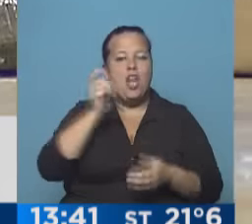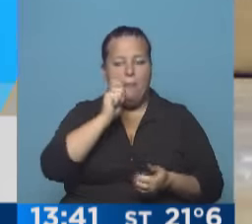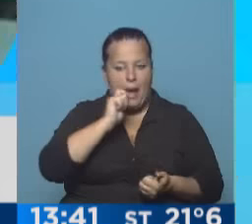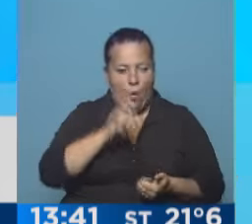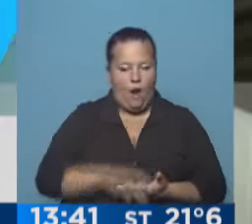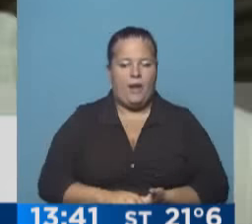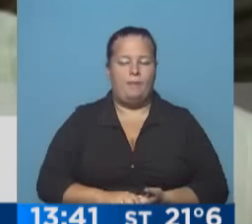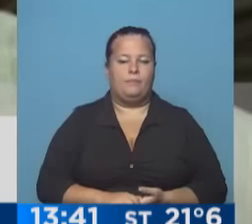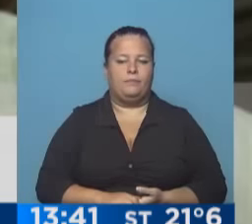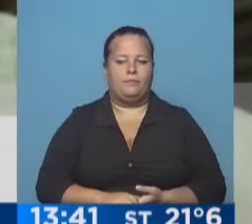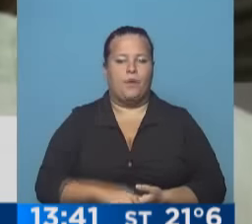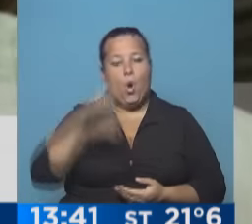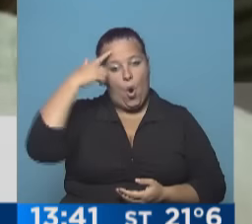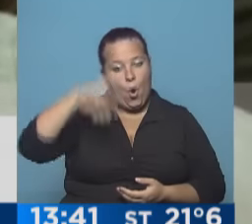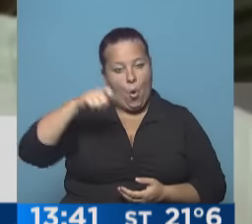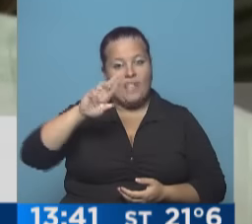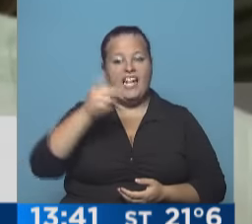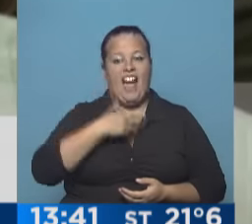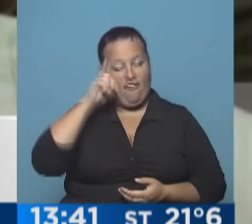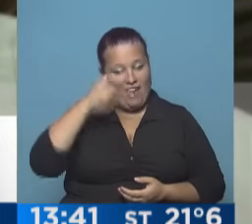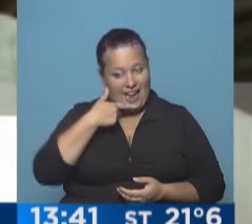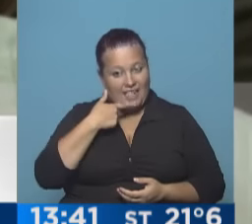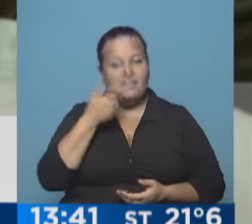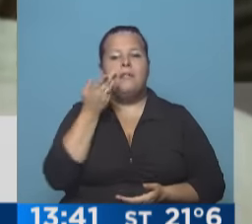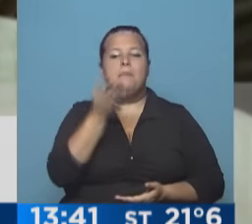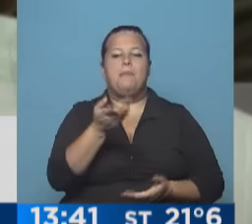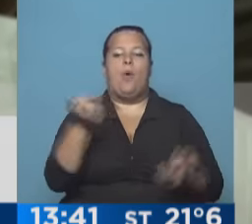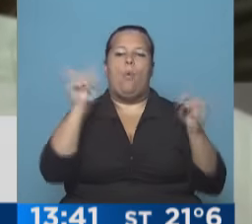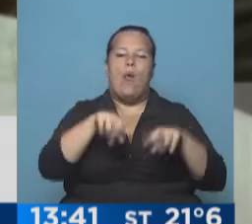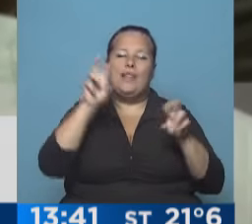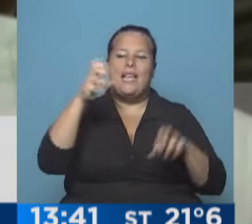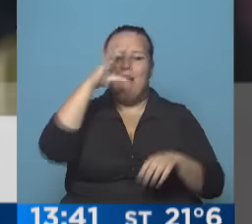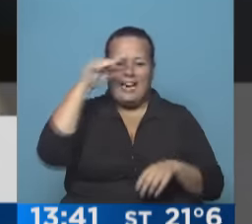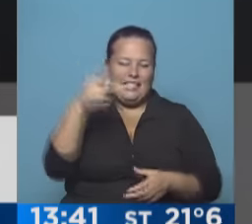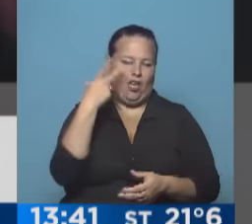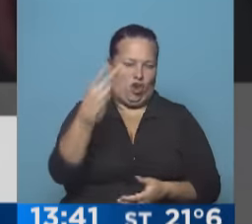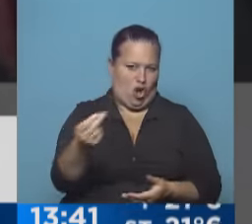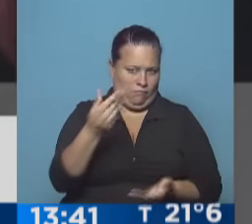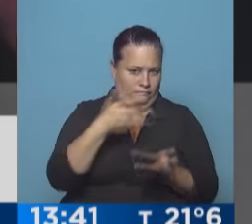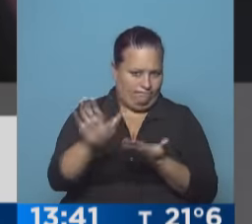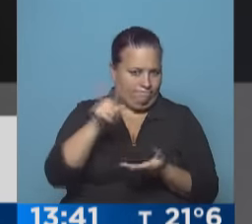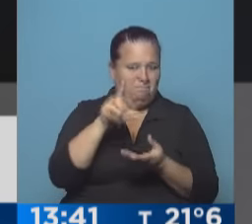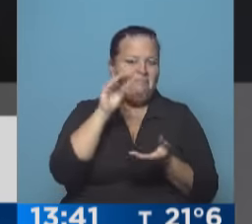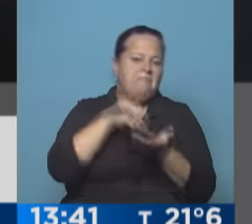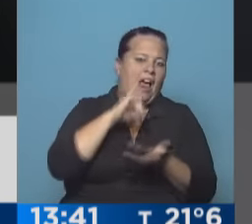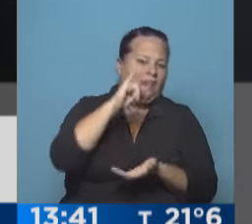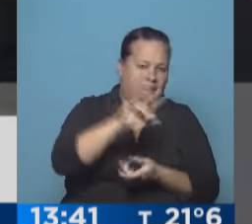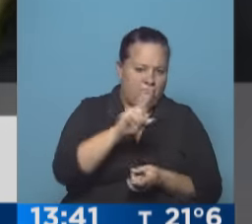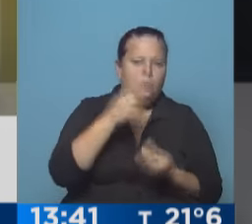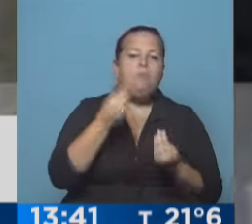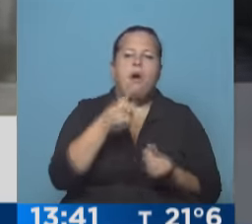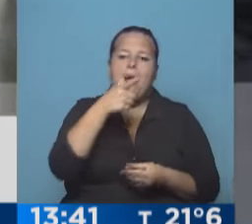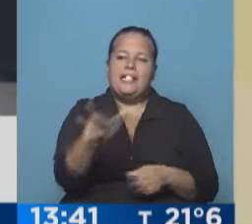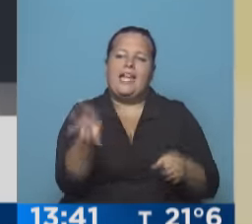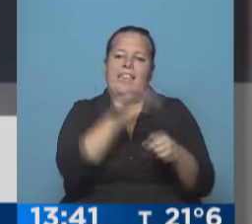marihuana. El juez federal Daniel Rafecas rechazó reabrir la causa contra la expresidenta Cristina Fernández por el